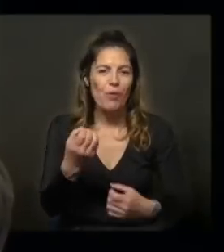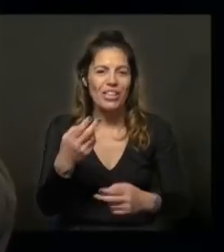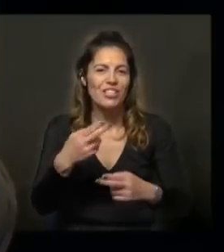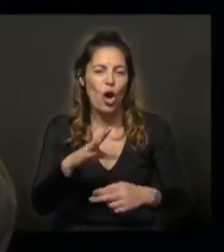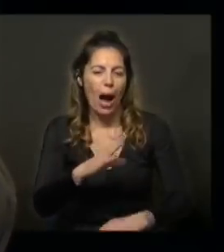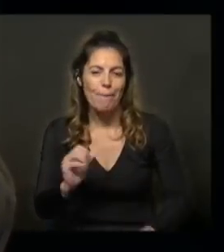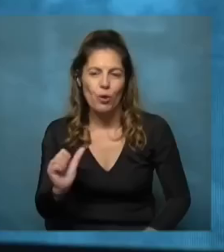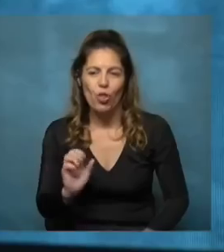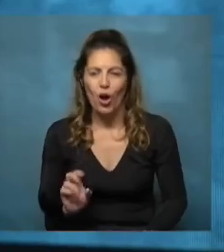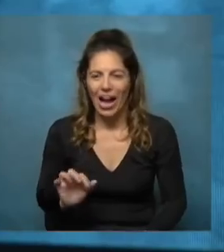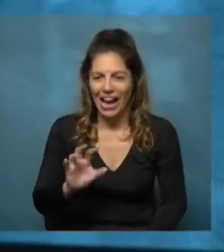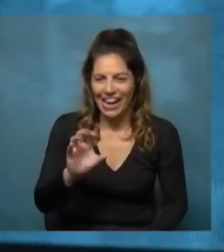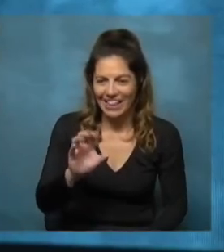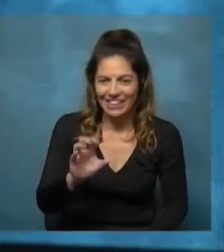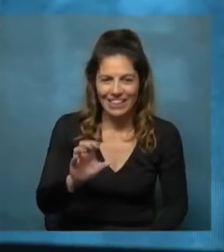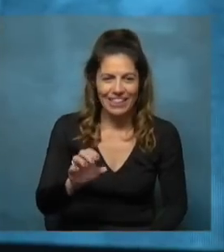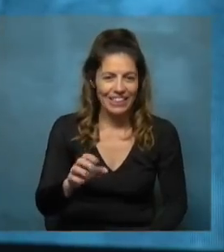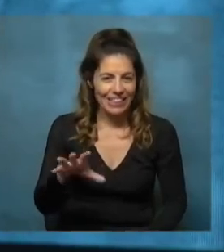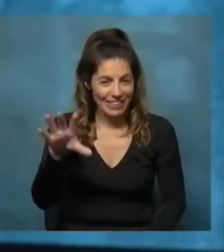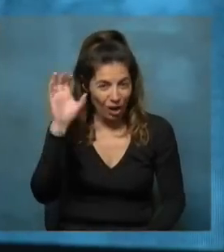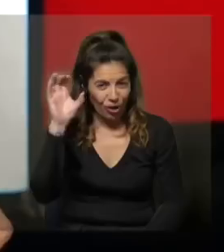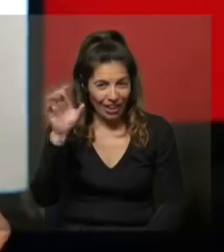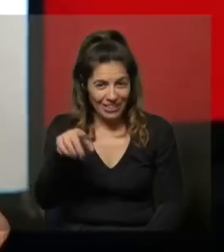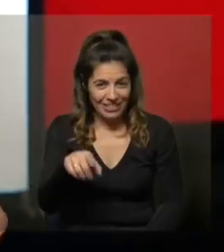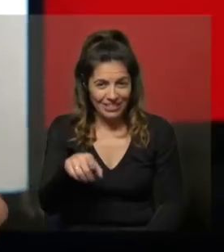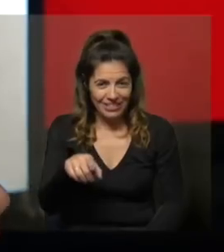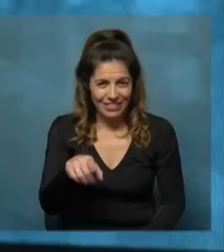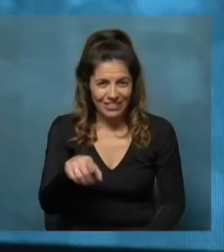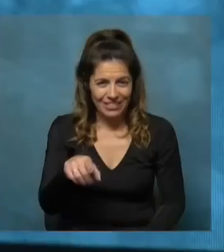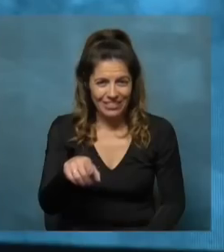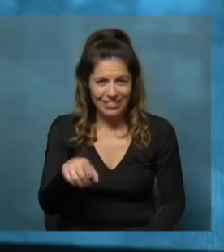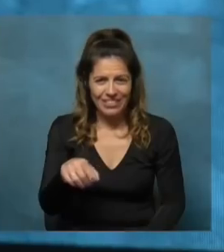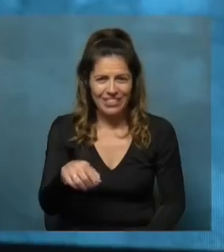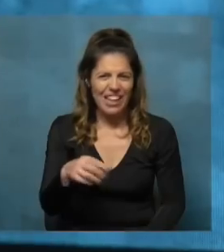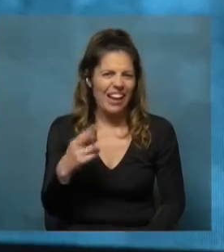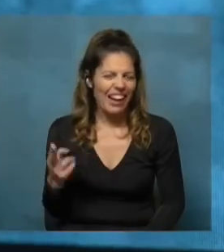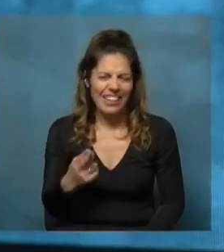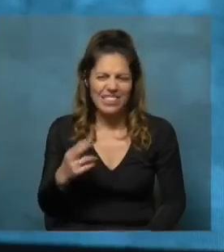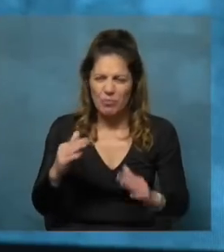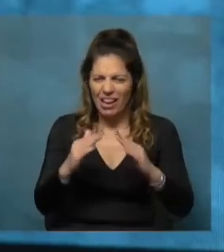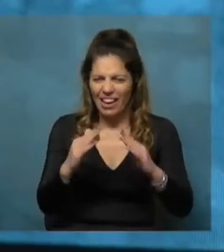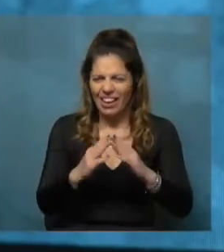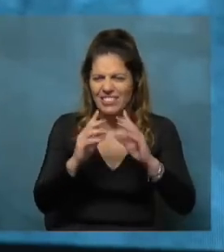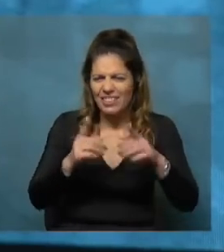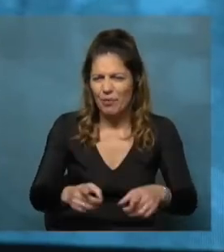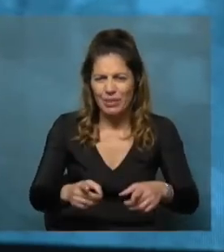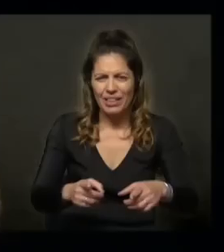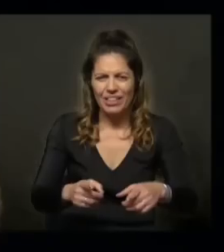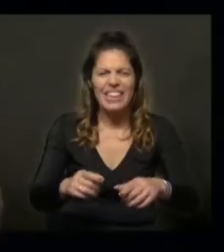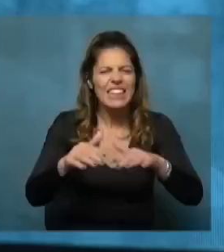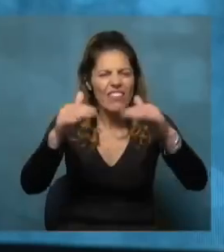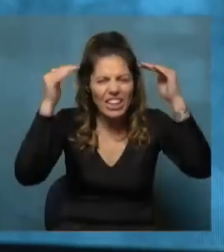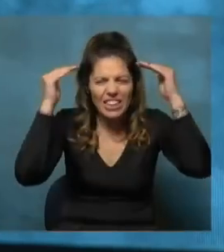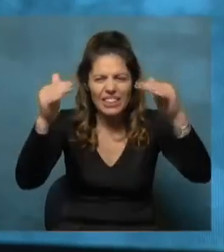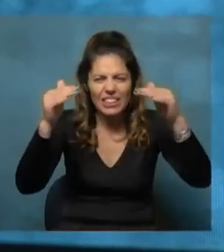va mejor Te acordás de la piscina estaba en el techo Cómo una cosa rarísima en la casa Todo estaba en el